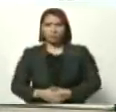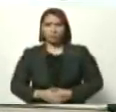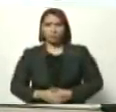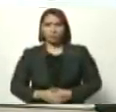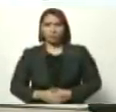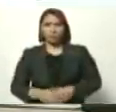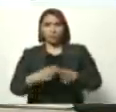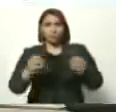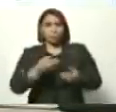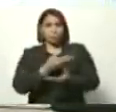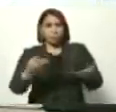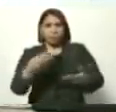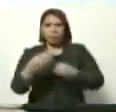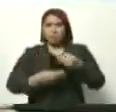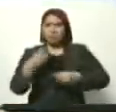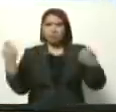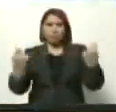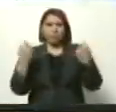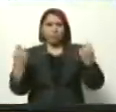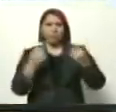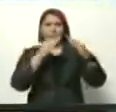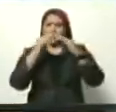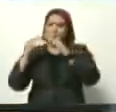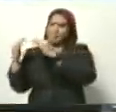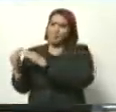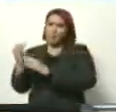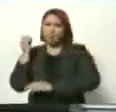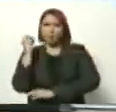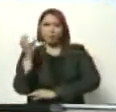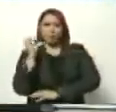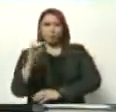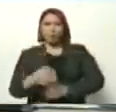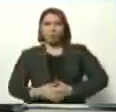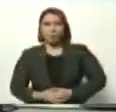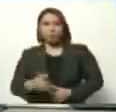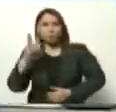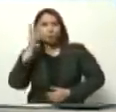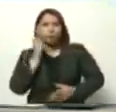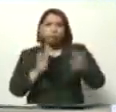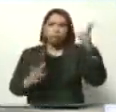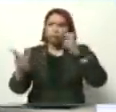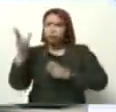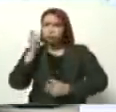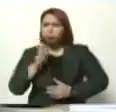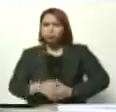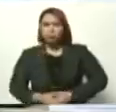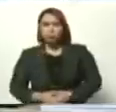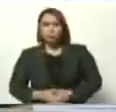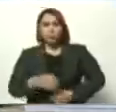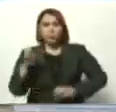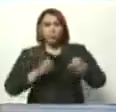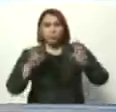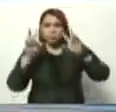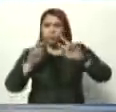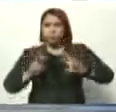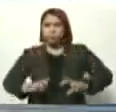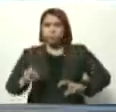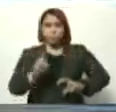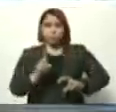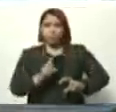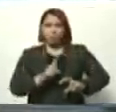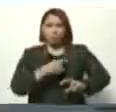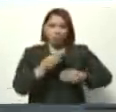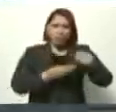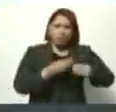Todos ustedes hicieron una campaña casa por casa, asambleas, escuchando. El diagnóstico no vino de oficinas, el